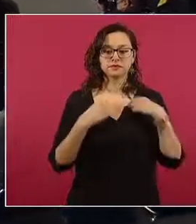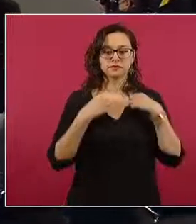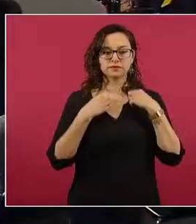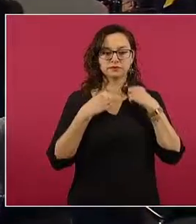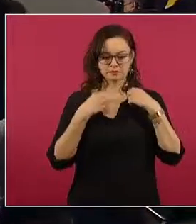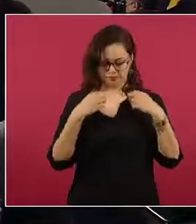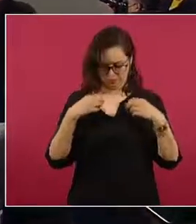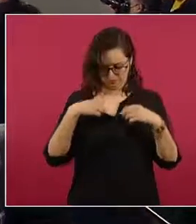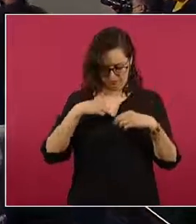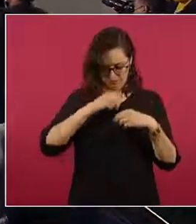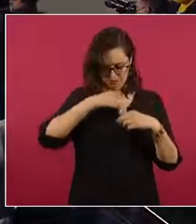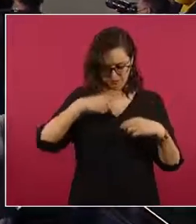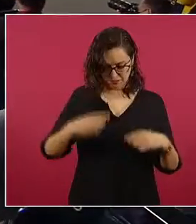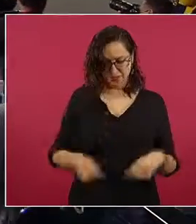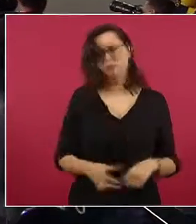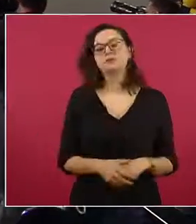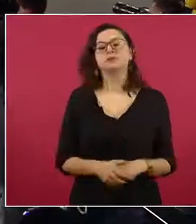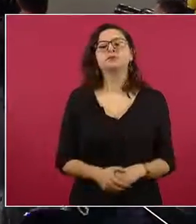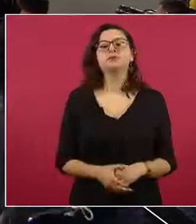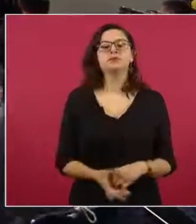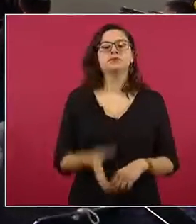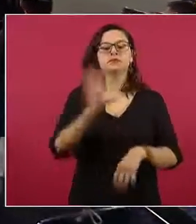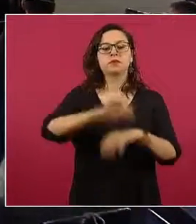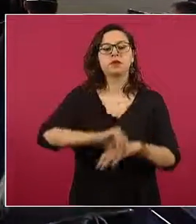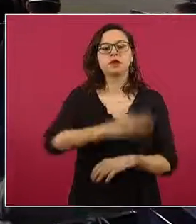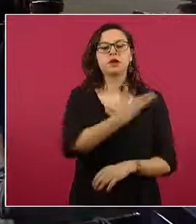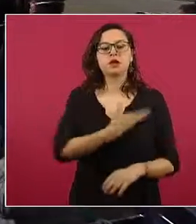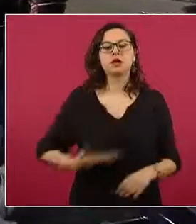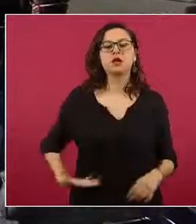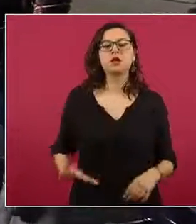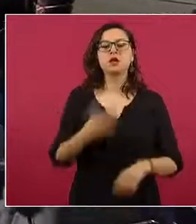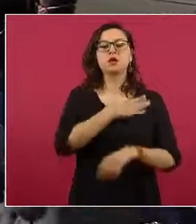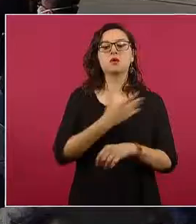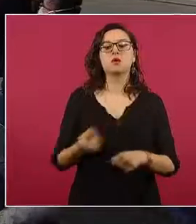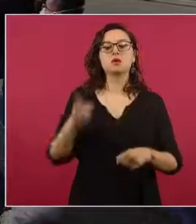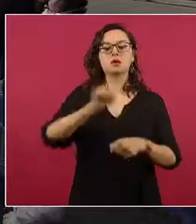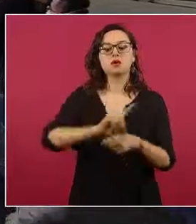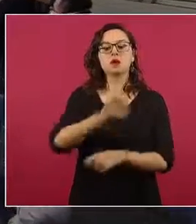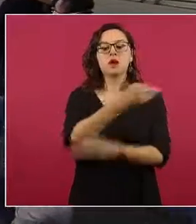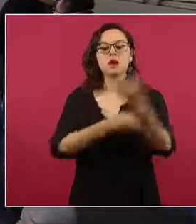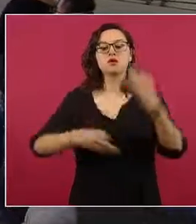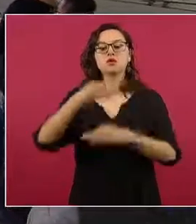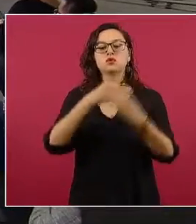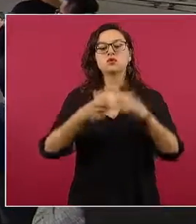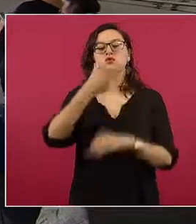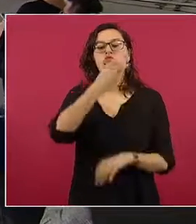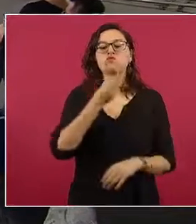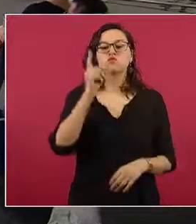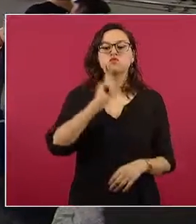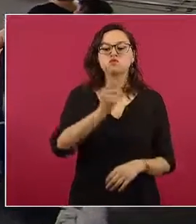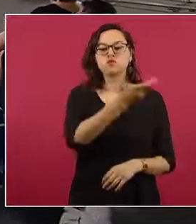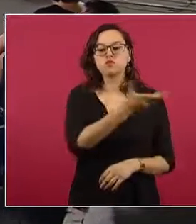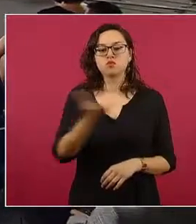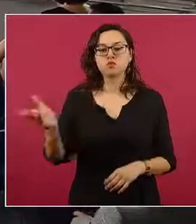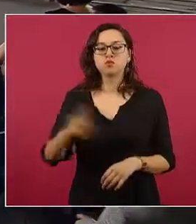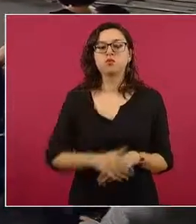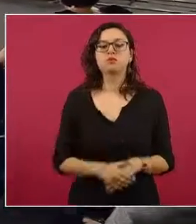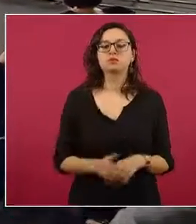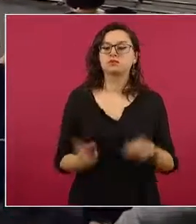Con su permiso, señor presidente, buenos días a todas y a todos. Vamos a dar cuenta del informe de Cero